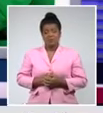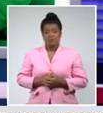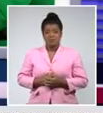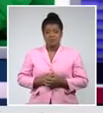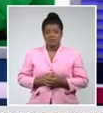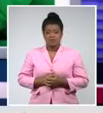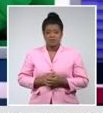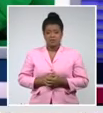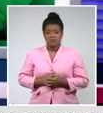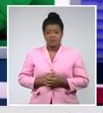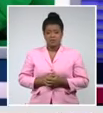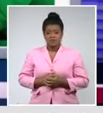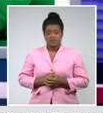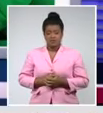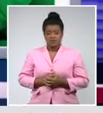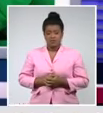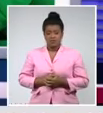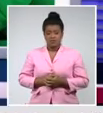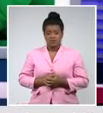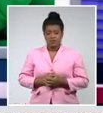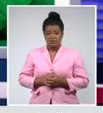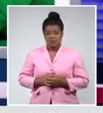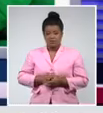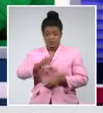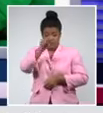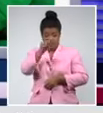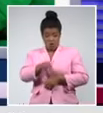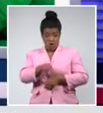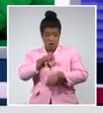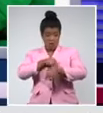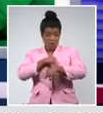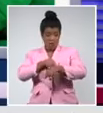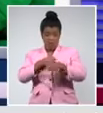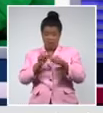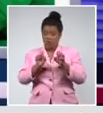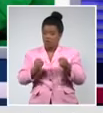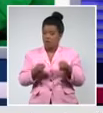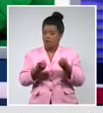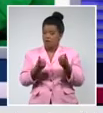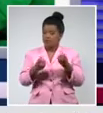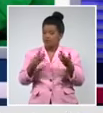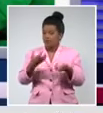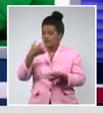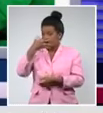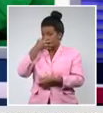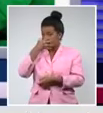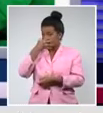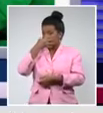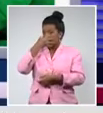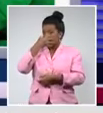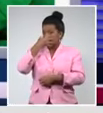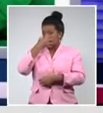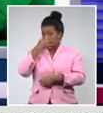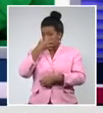En un momento determinado fue necesario ventilarlo de